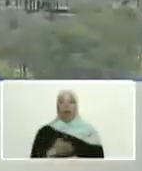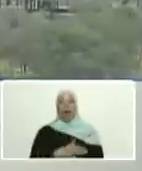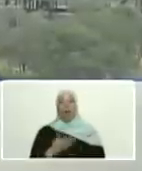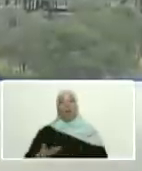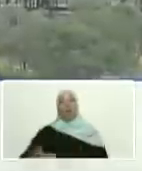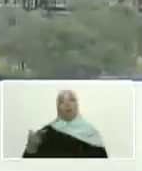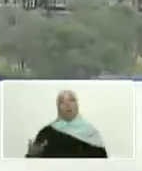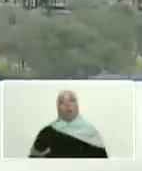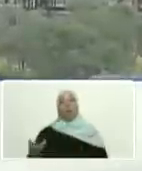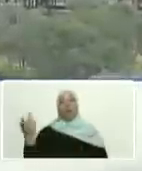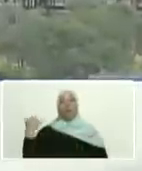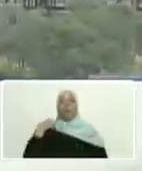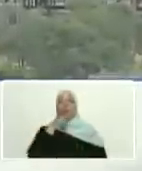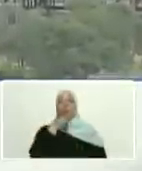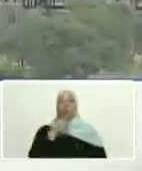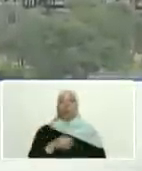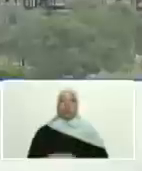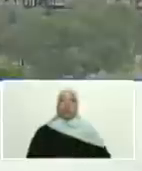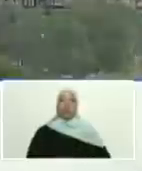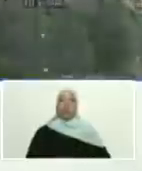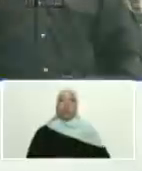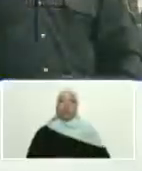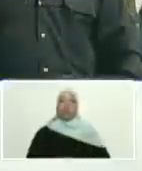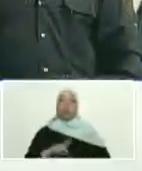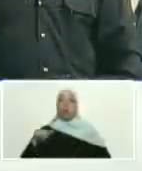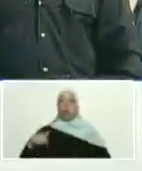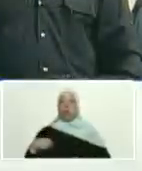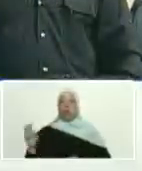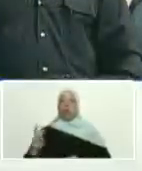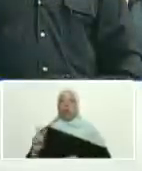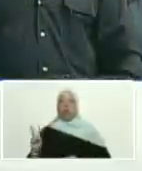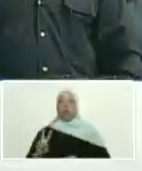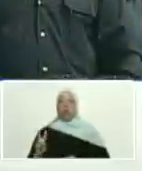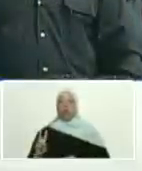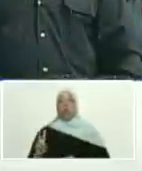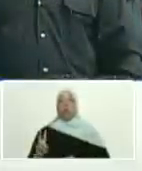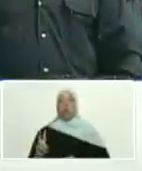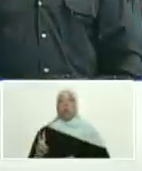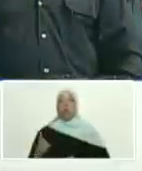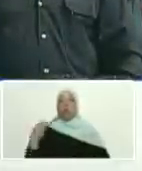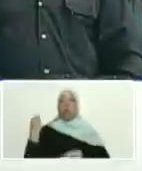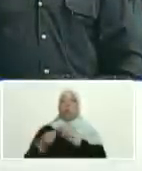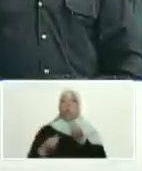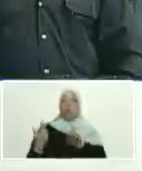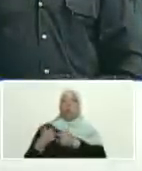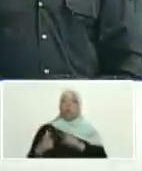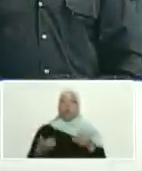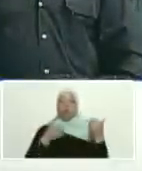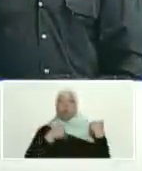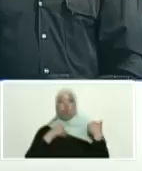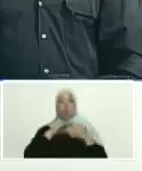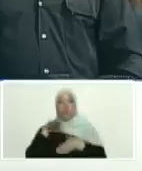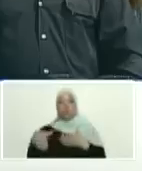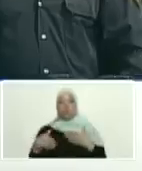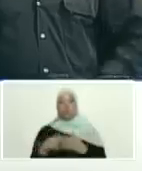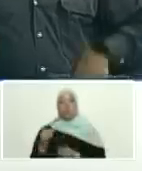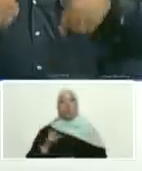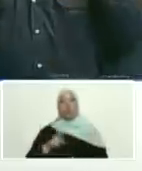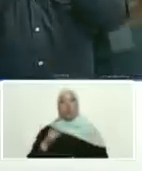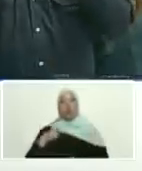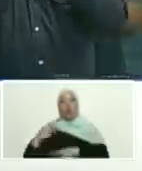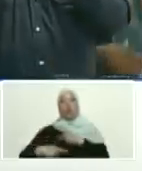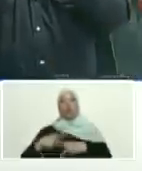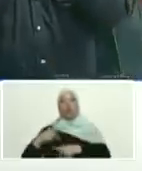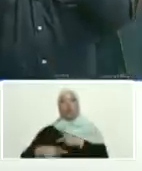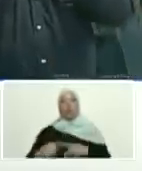importábamos del exterior. Tenemos que hacer a nuestro país un país que se autoabastezca de todo lo que necesita para